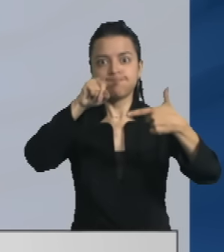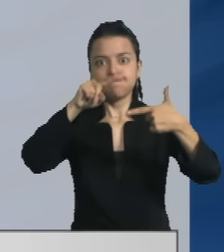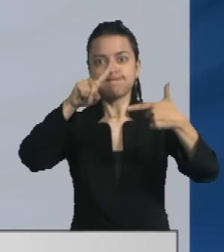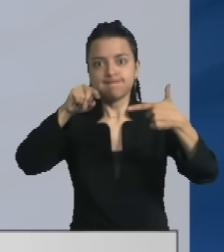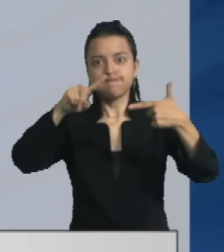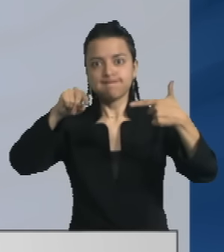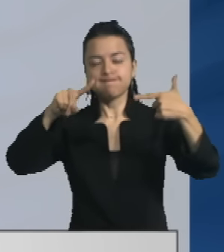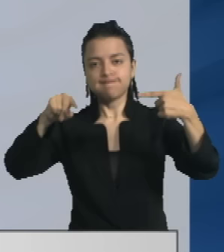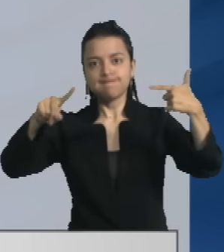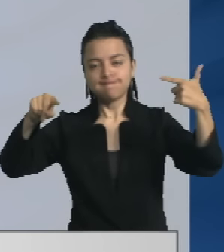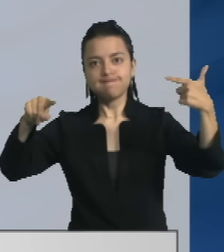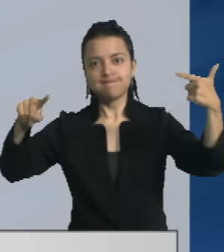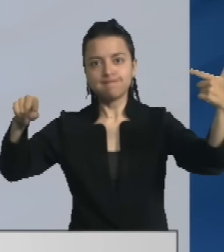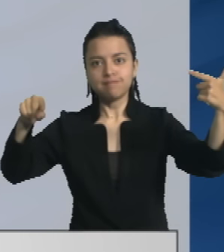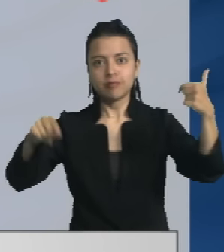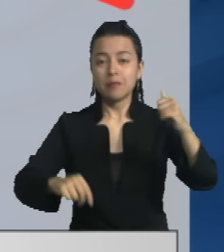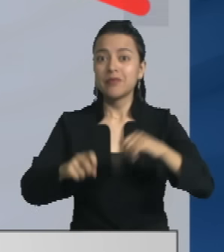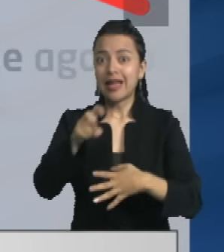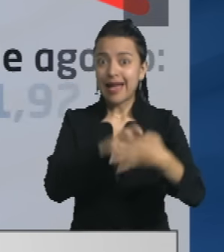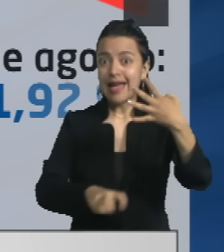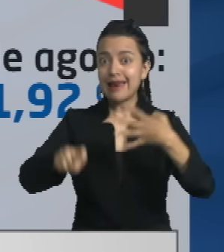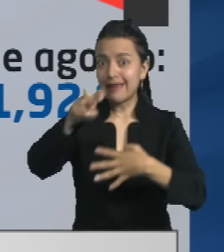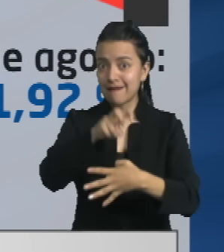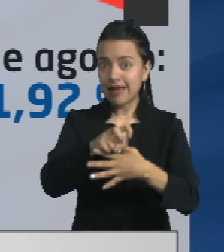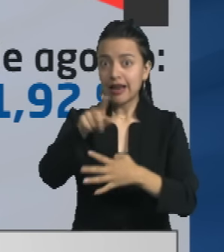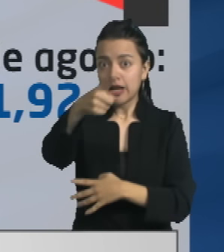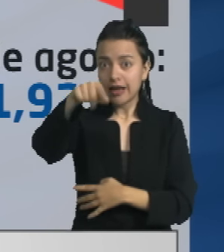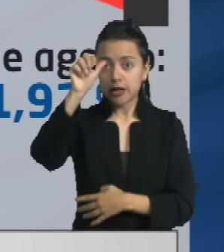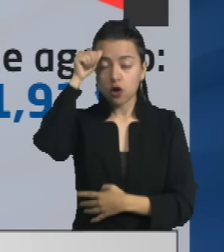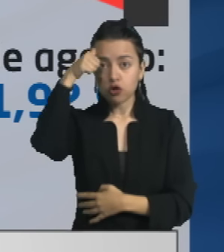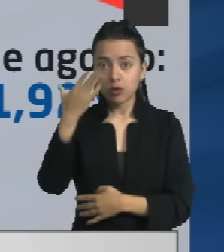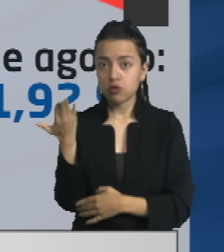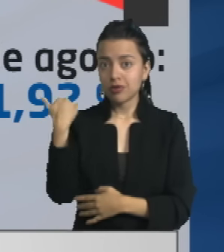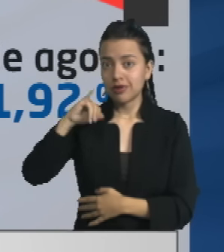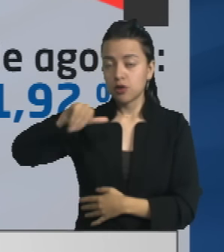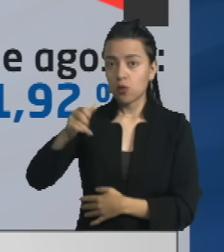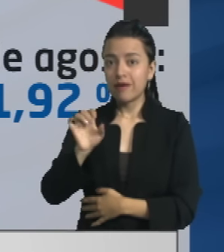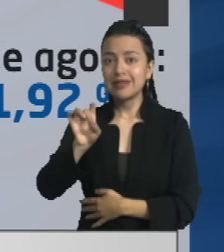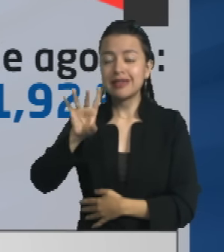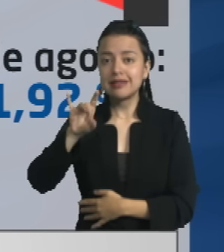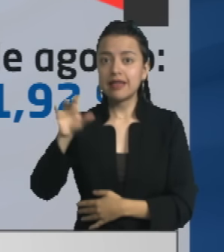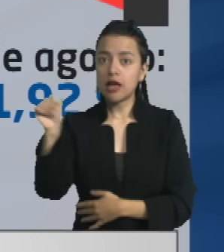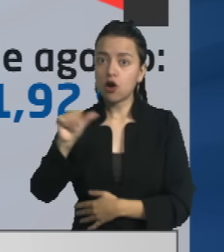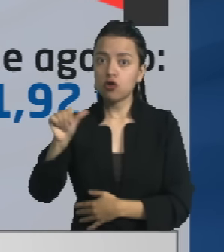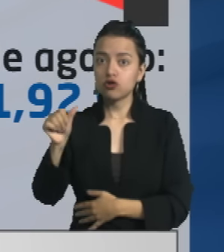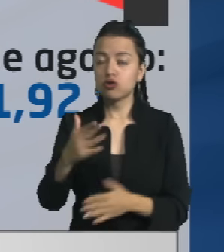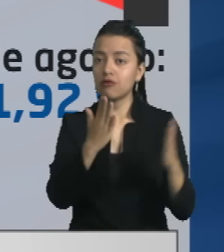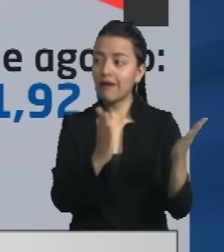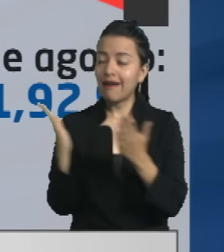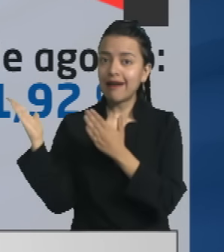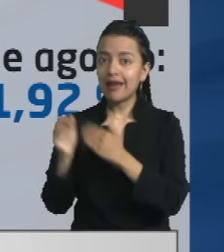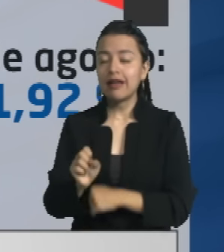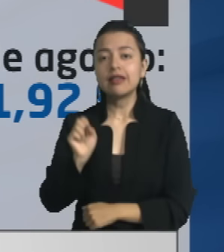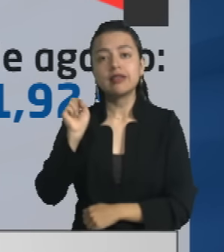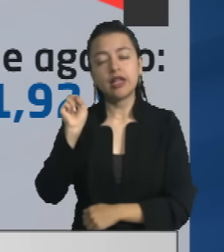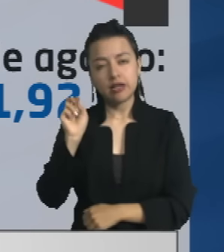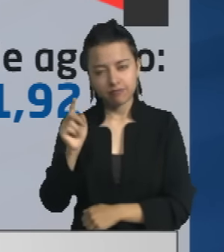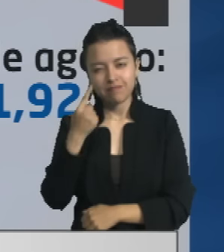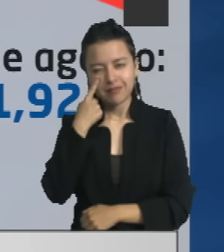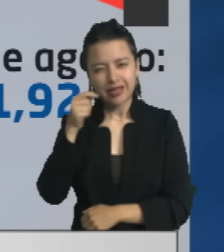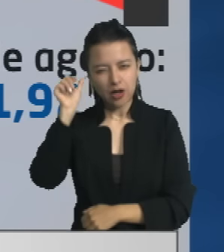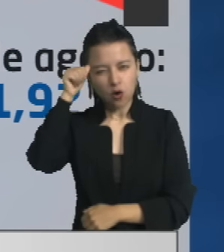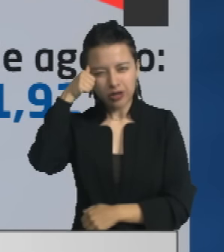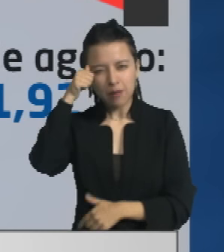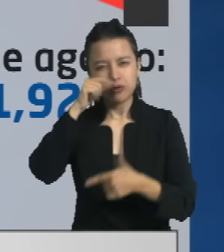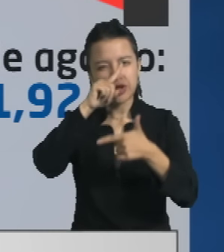descendente el nivel recordemos entonces del jueves 15 de agosto era del 52,76 por cuando empezamos nuevamente a